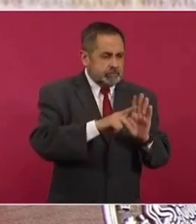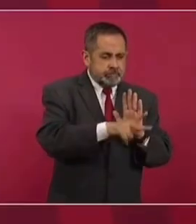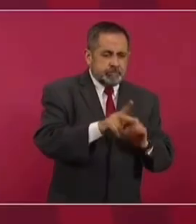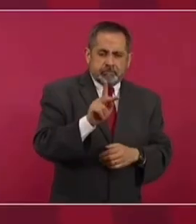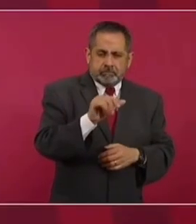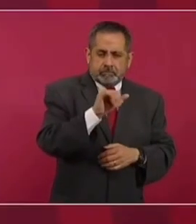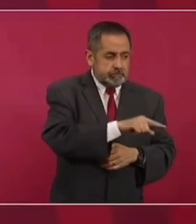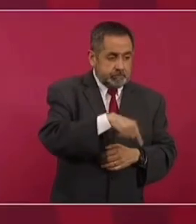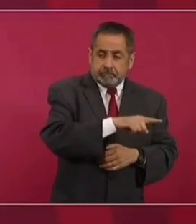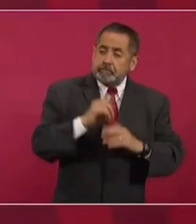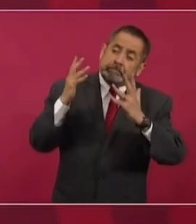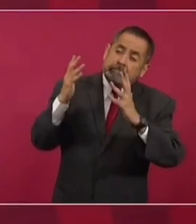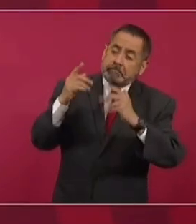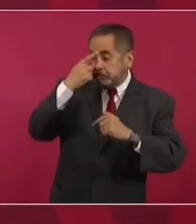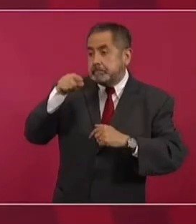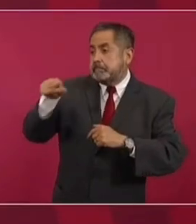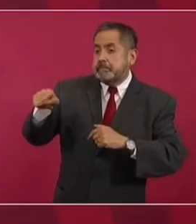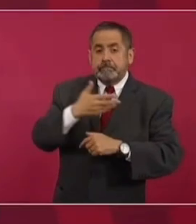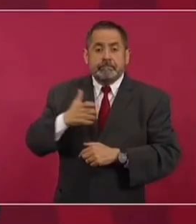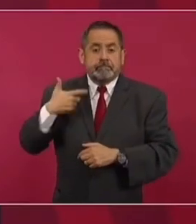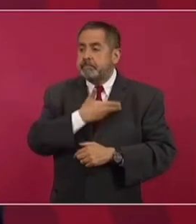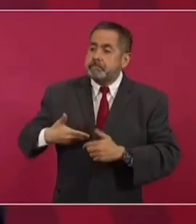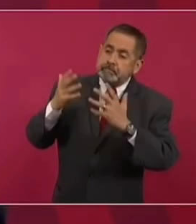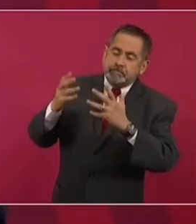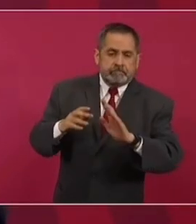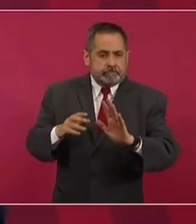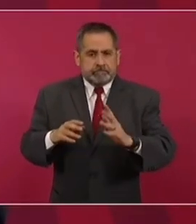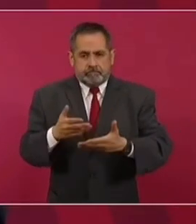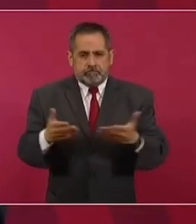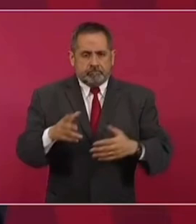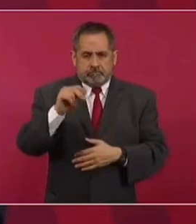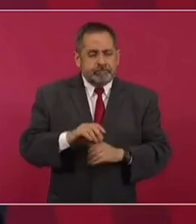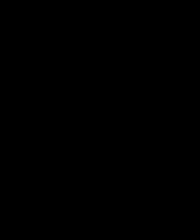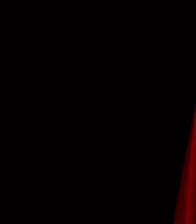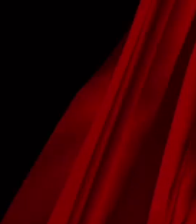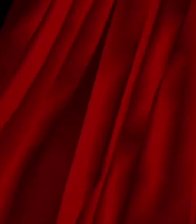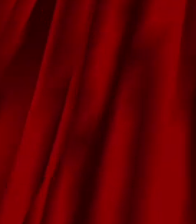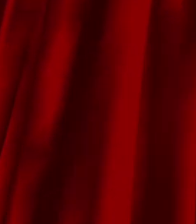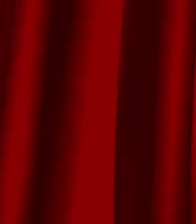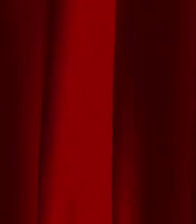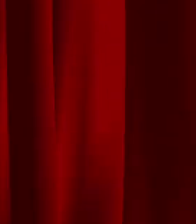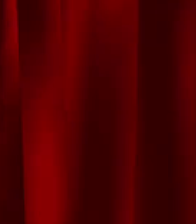dedicaba a aplaudirle a los anteriores presidentes, ahora no hay impunidad.